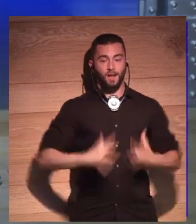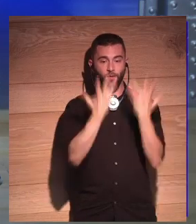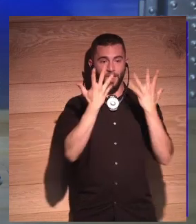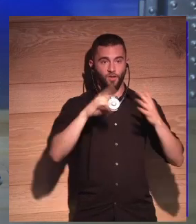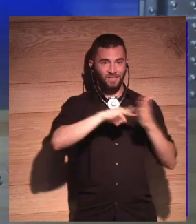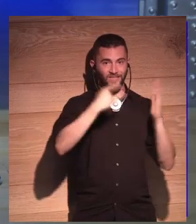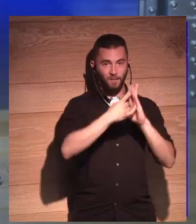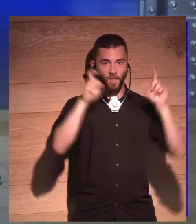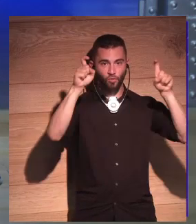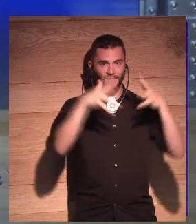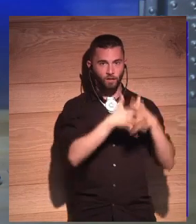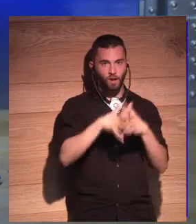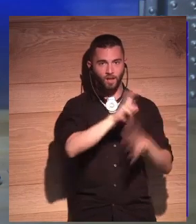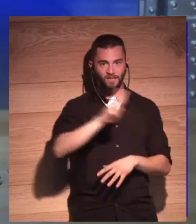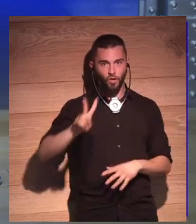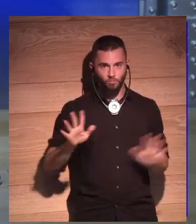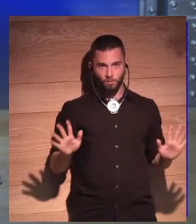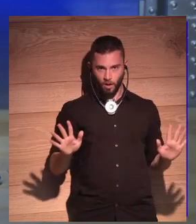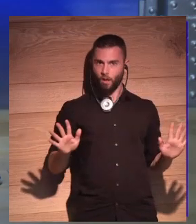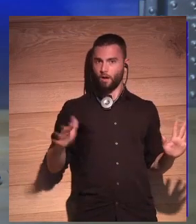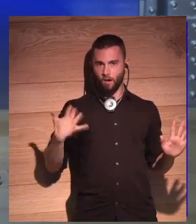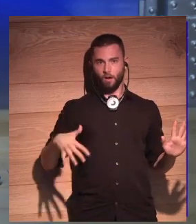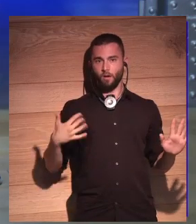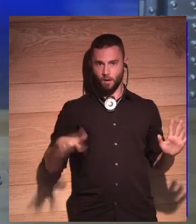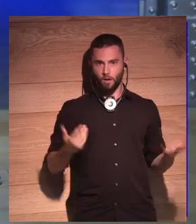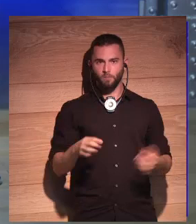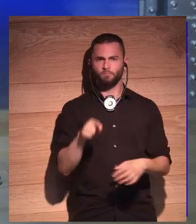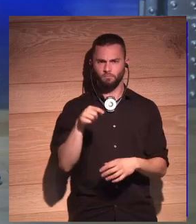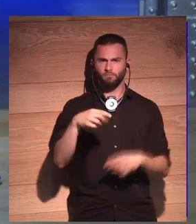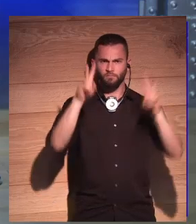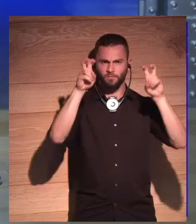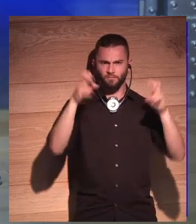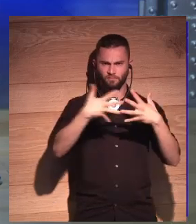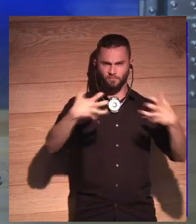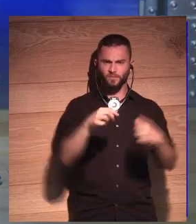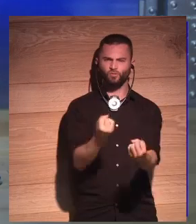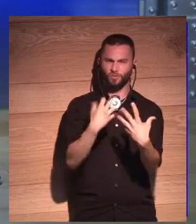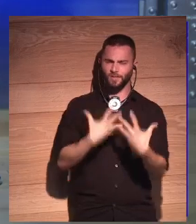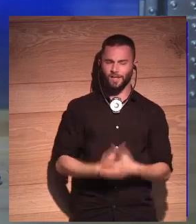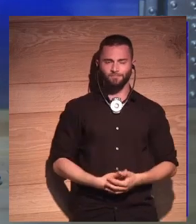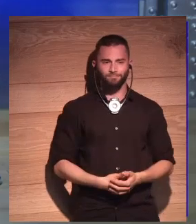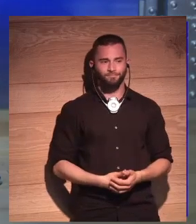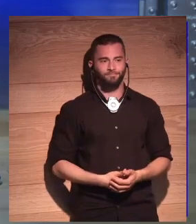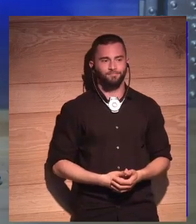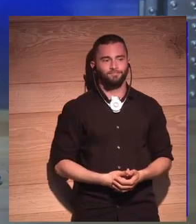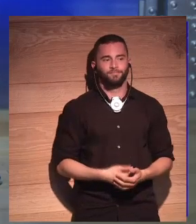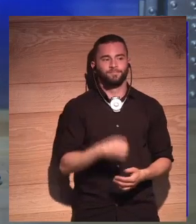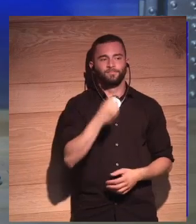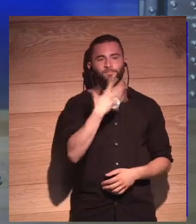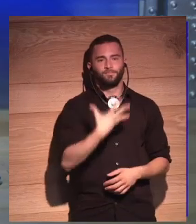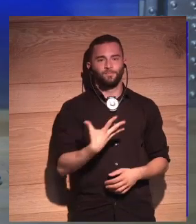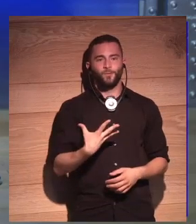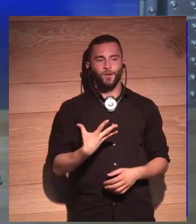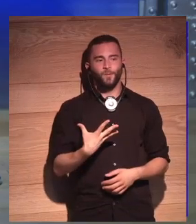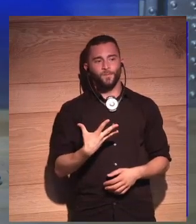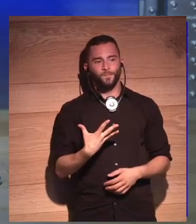Unidos. O sea, ahí es nada. Cuéntanos a qué se debe este titular, por favor. Bueno, es demasiado, el titular